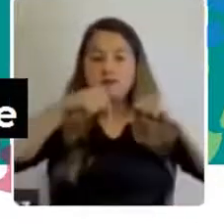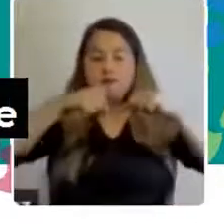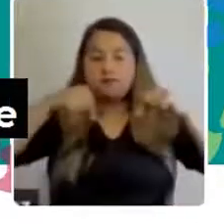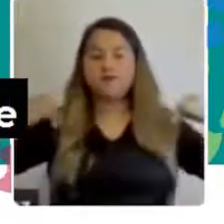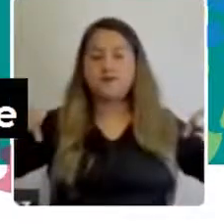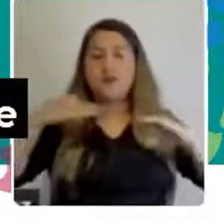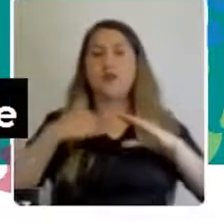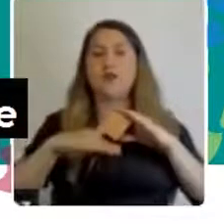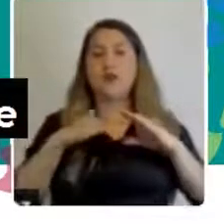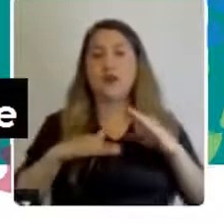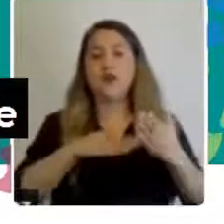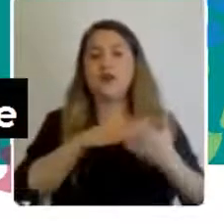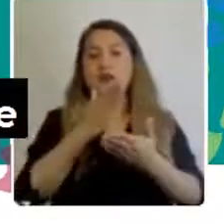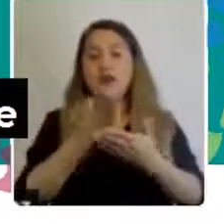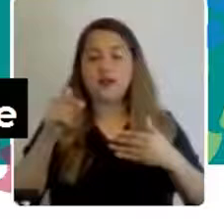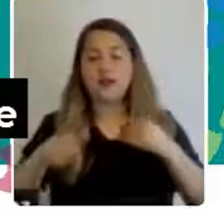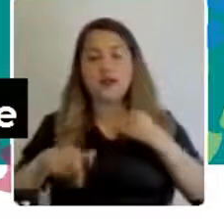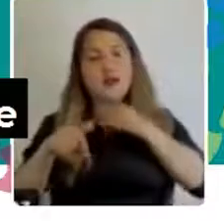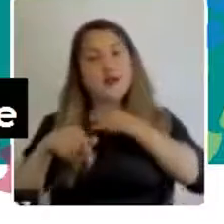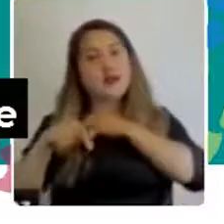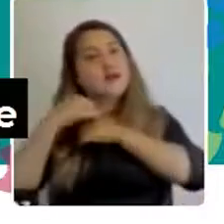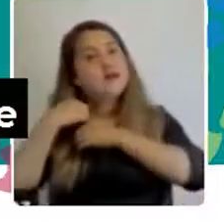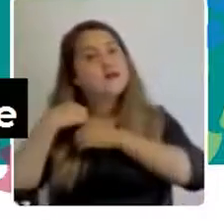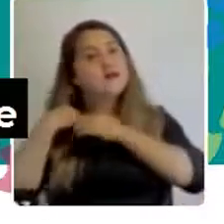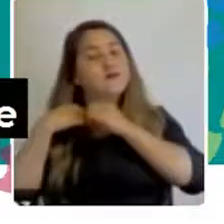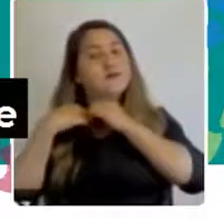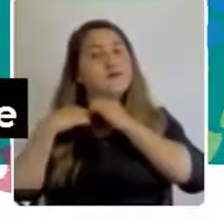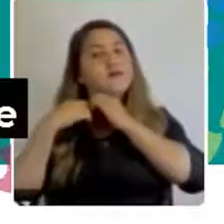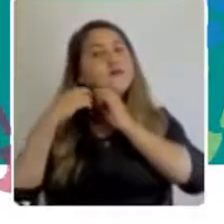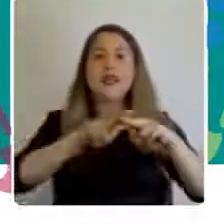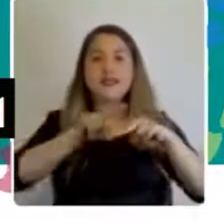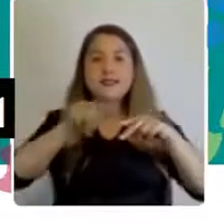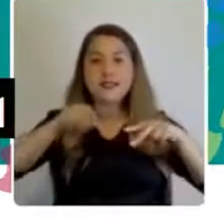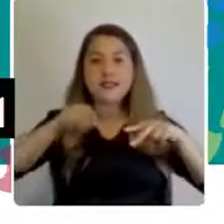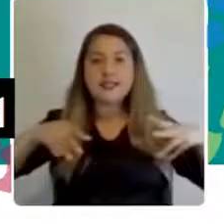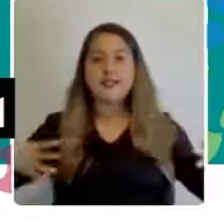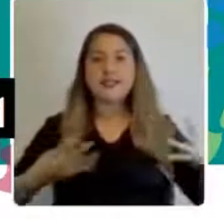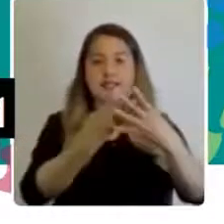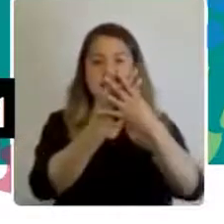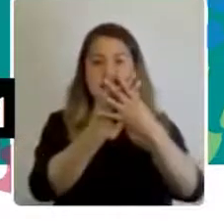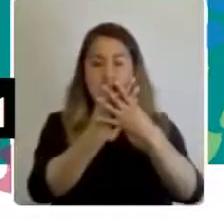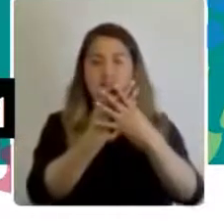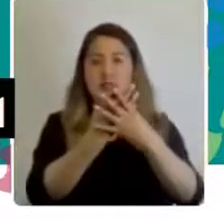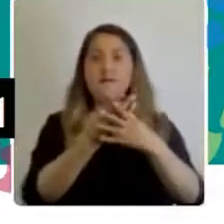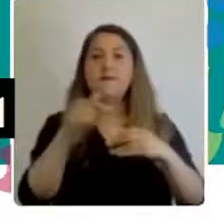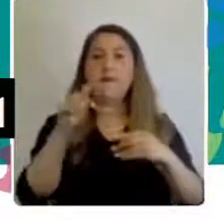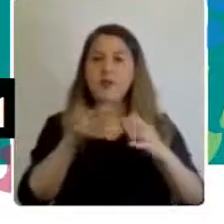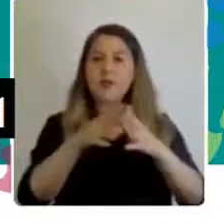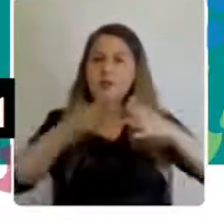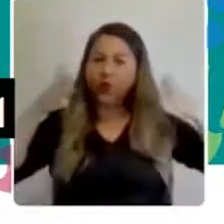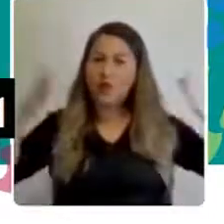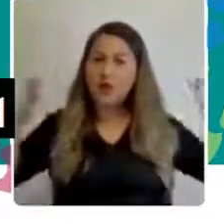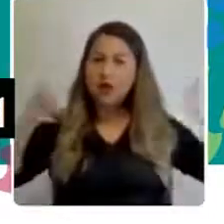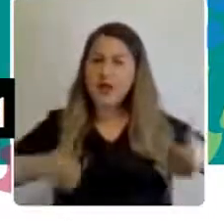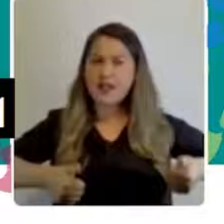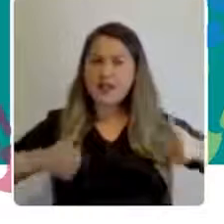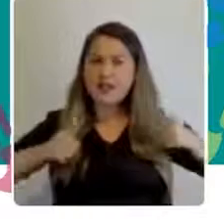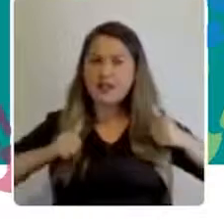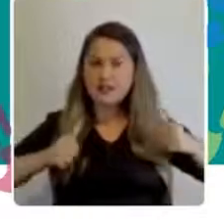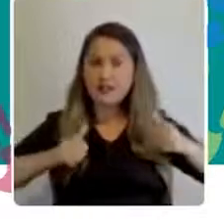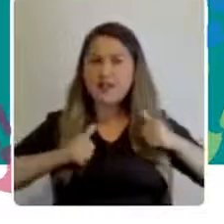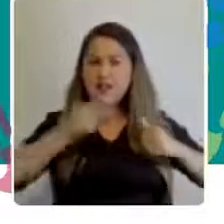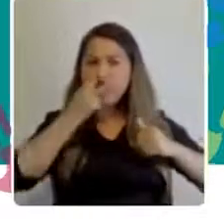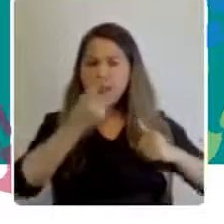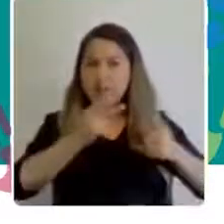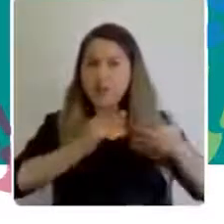relate many activities that are ongoing both in Italy and in Europe. Resalto el enorme desafío que usted parte destacando en el comienzo